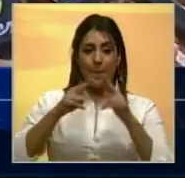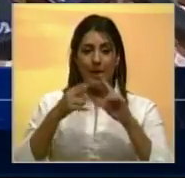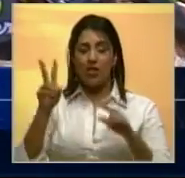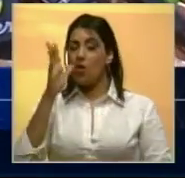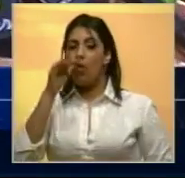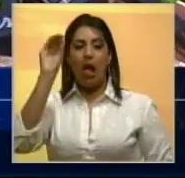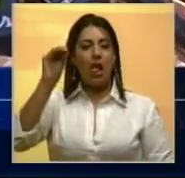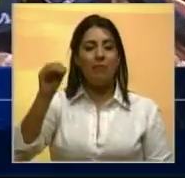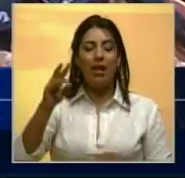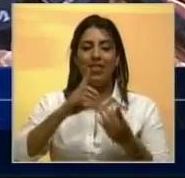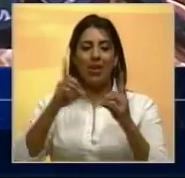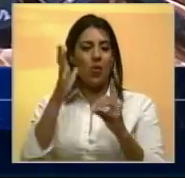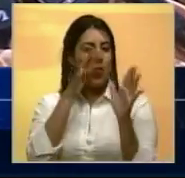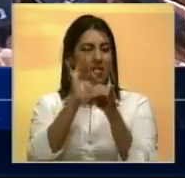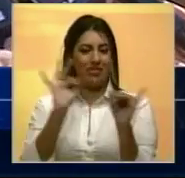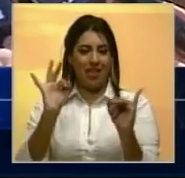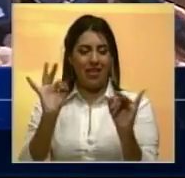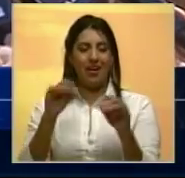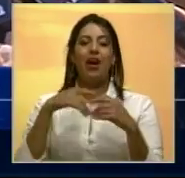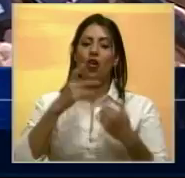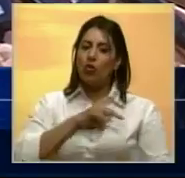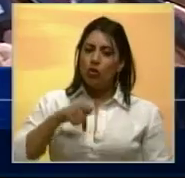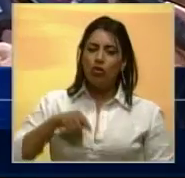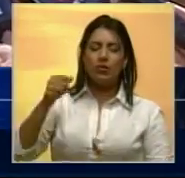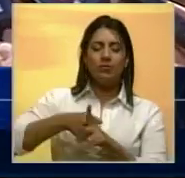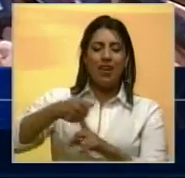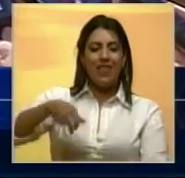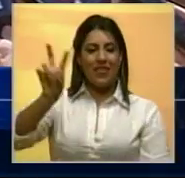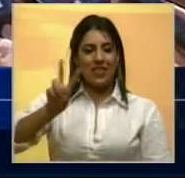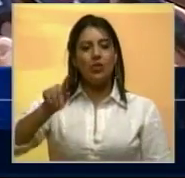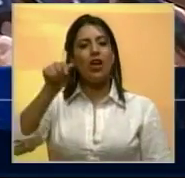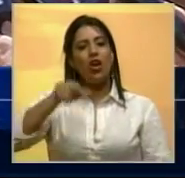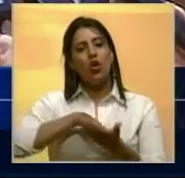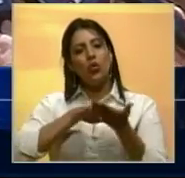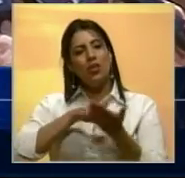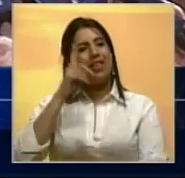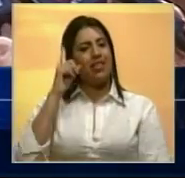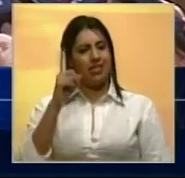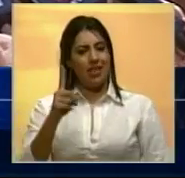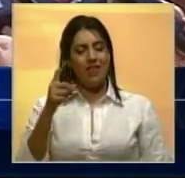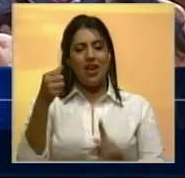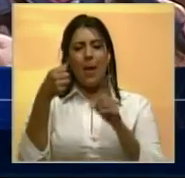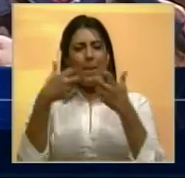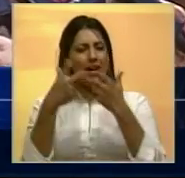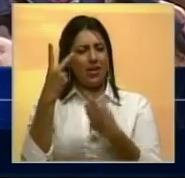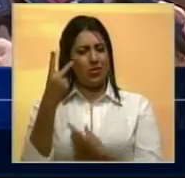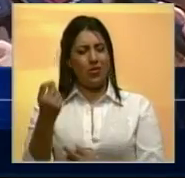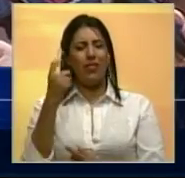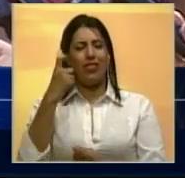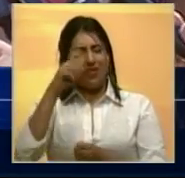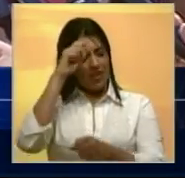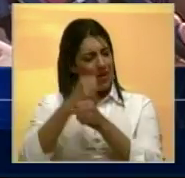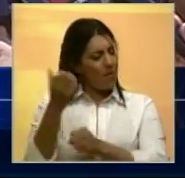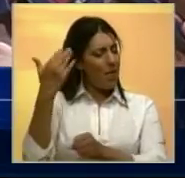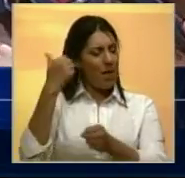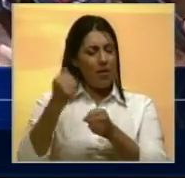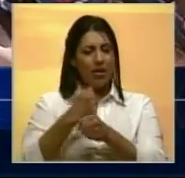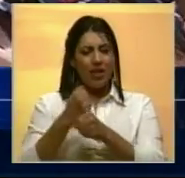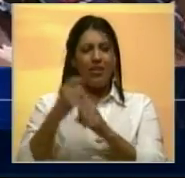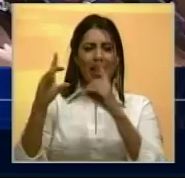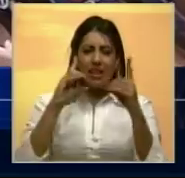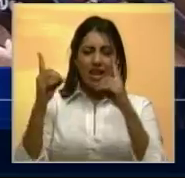que no llama al diálogo. Nosotros insistimos, los problemas de Venezuela no se resuelven peleando, se resuelven trabajando, se